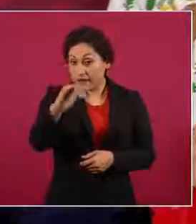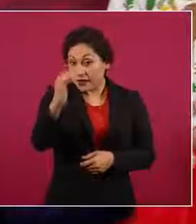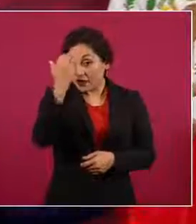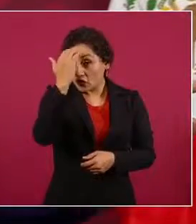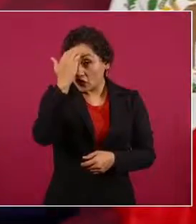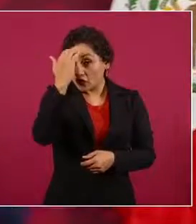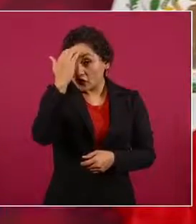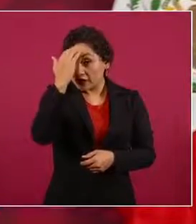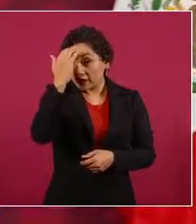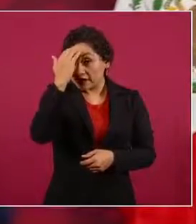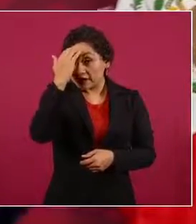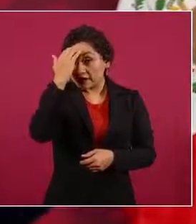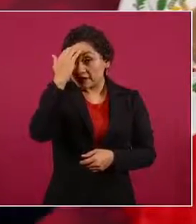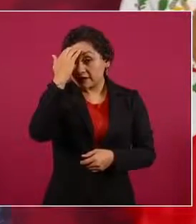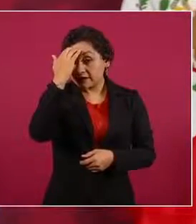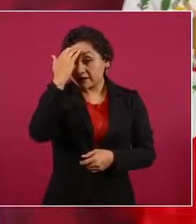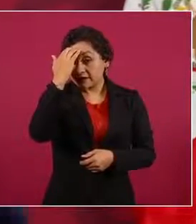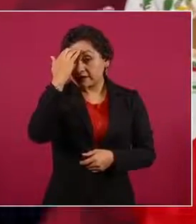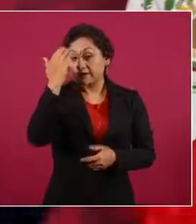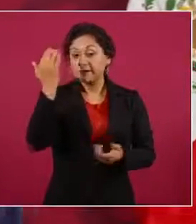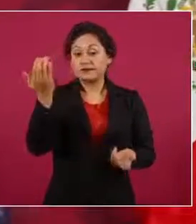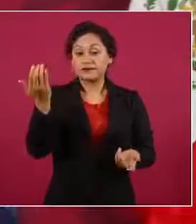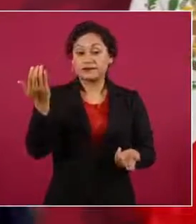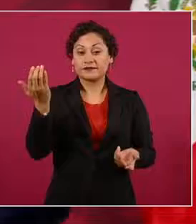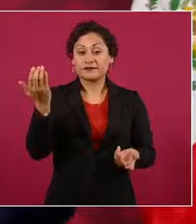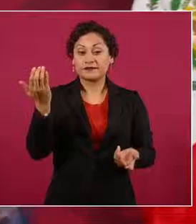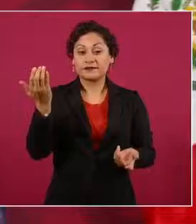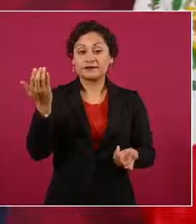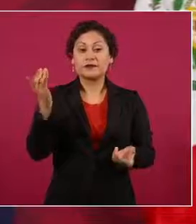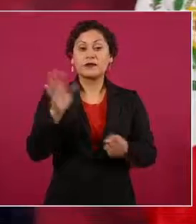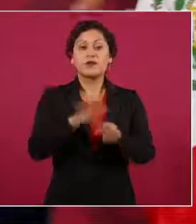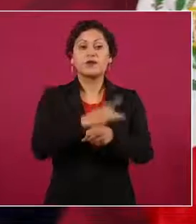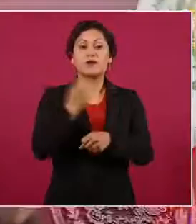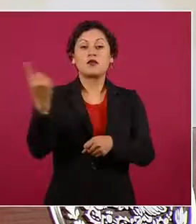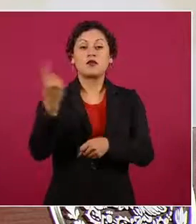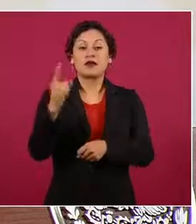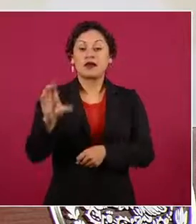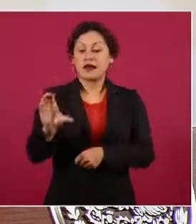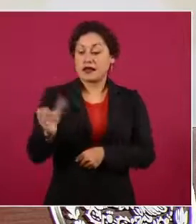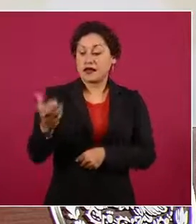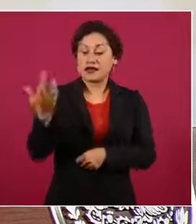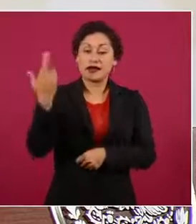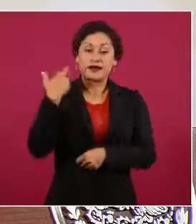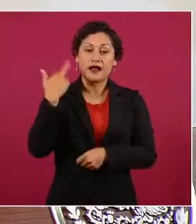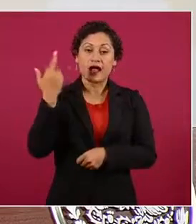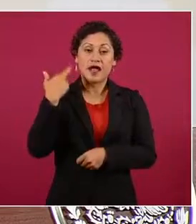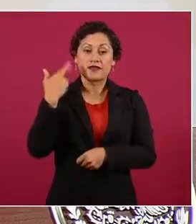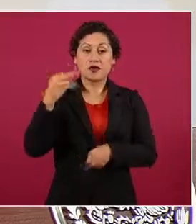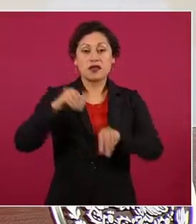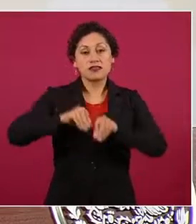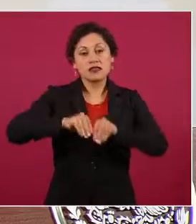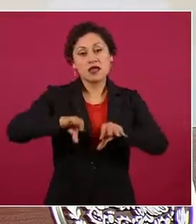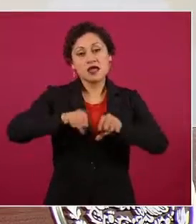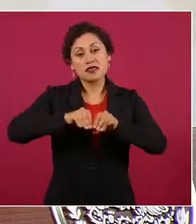cómo actúa de manera tendenciosa la radio,